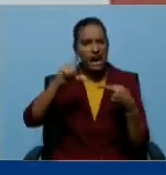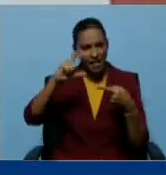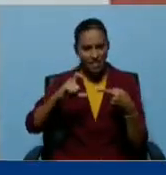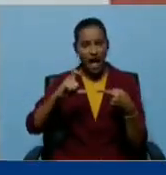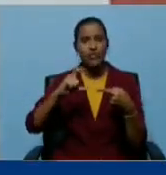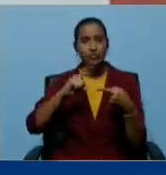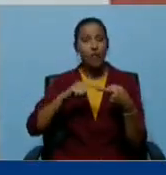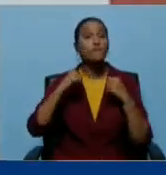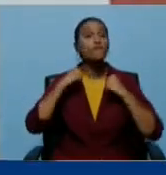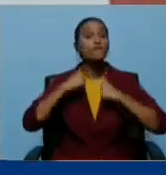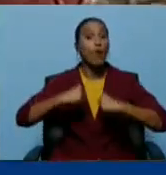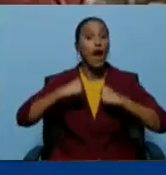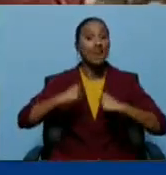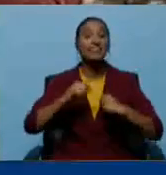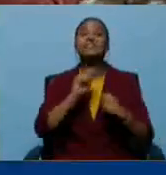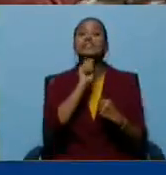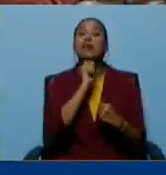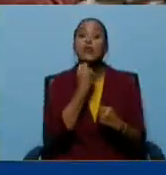Grecia,